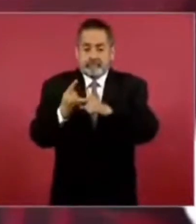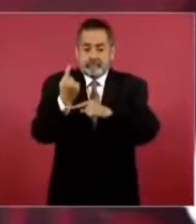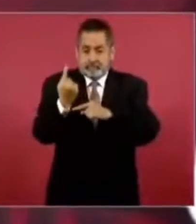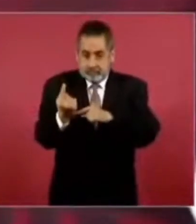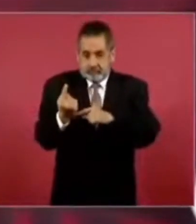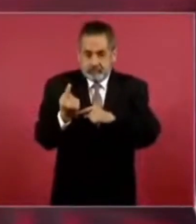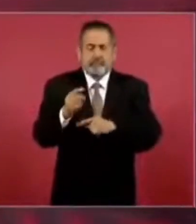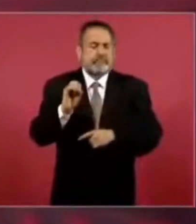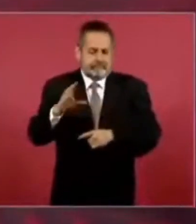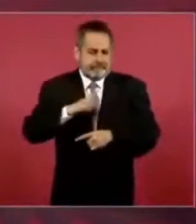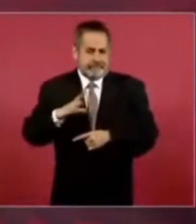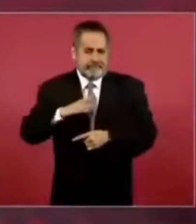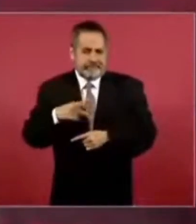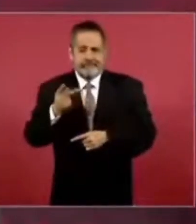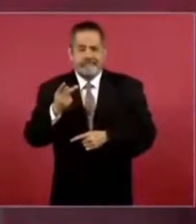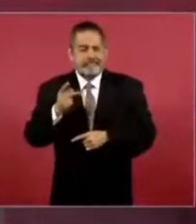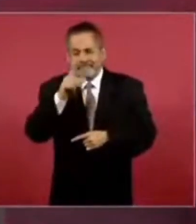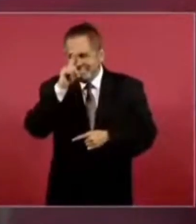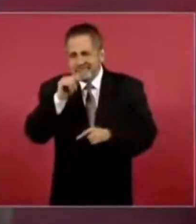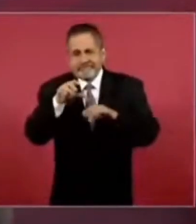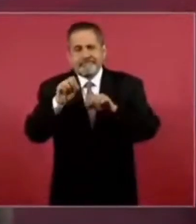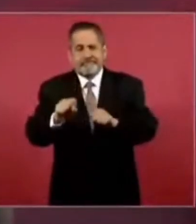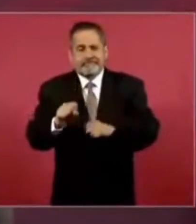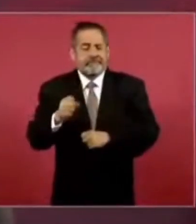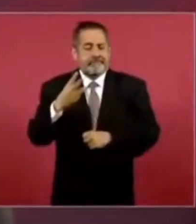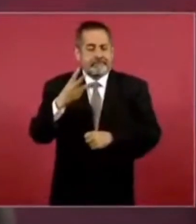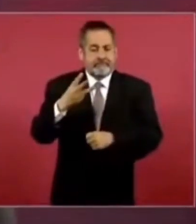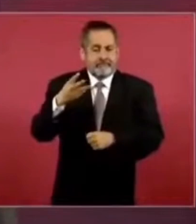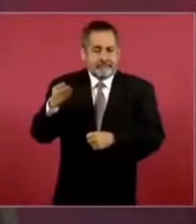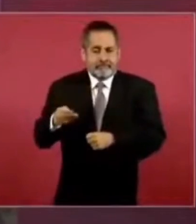mayoría calificada por ese